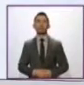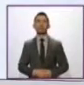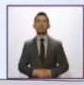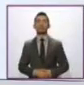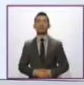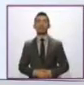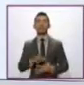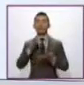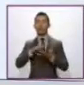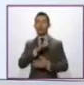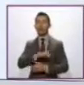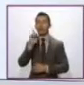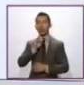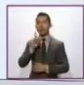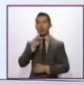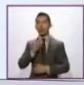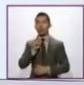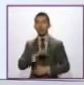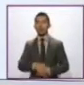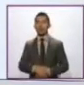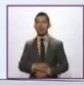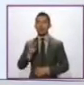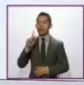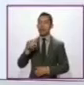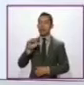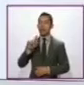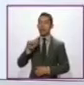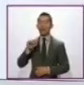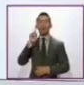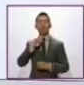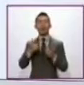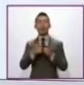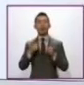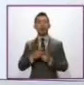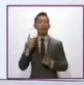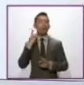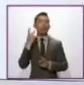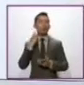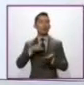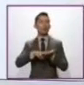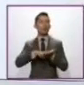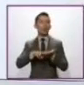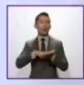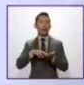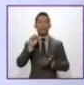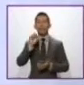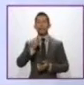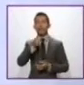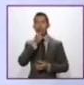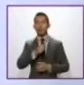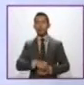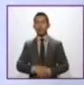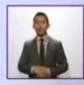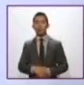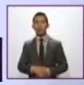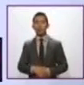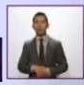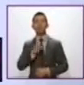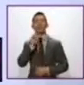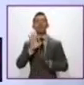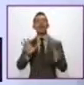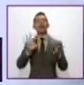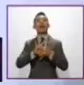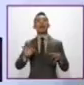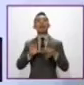Gracias, candidata. Toca el turno para Katia Reséndiz Jaime, del Partido Verde Ecologista. 60 segundos, candidata. Lo acabas de decir